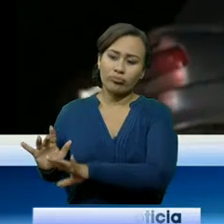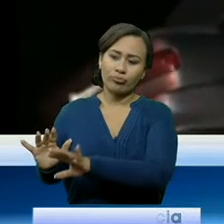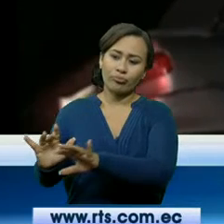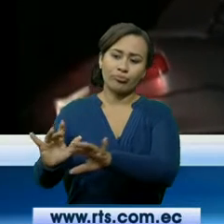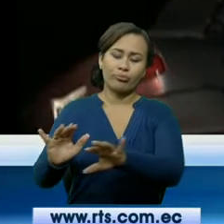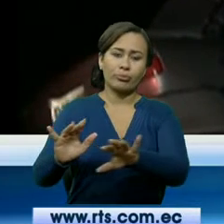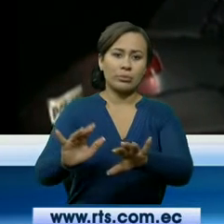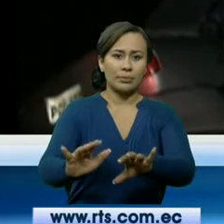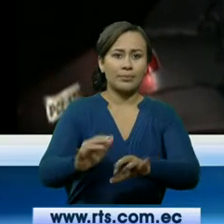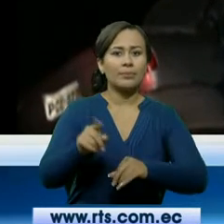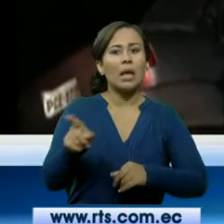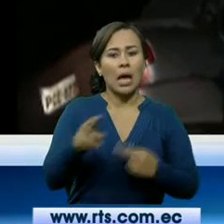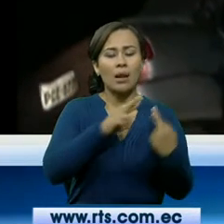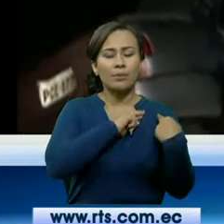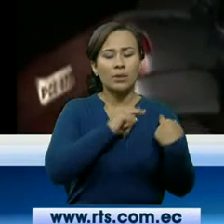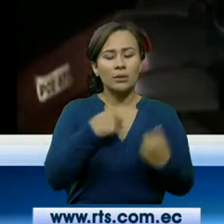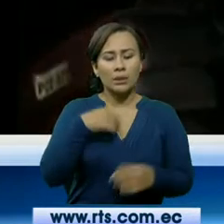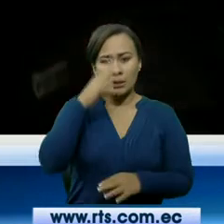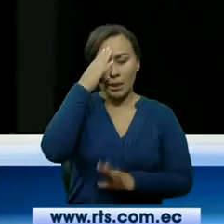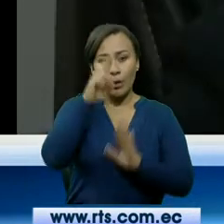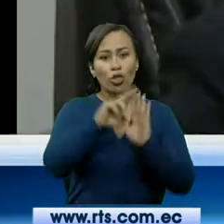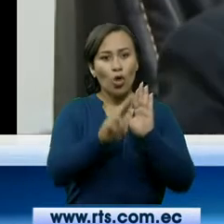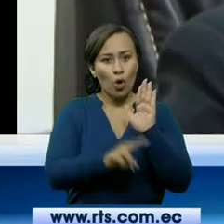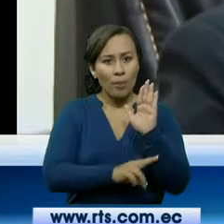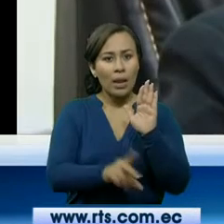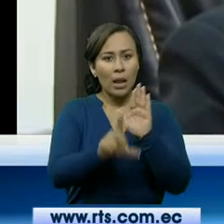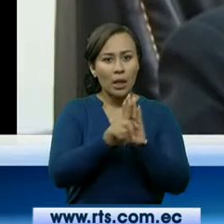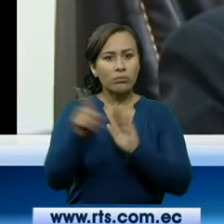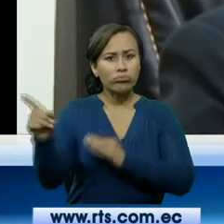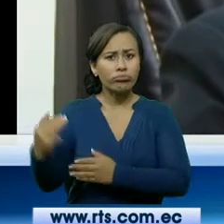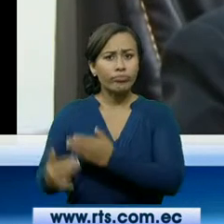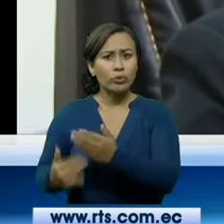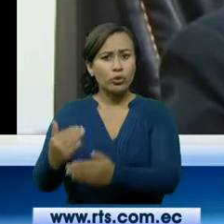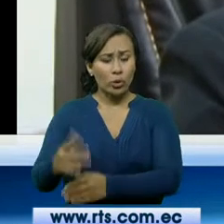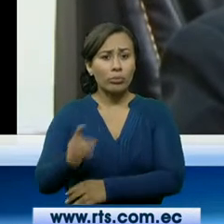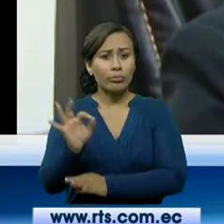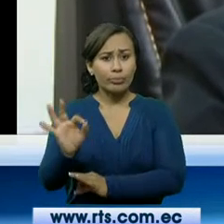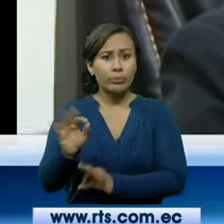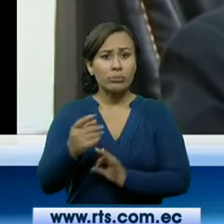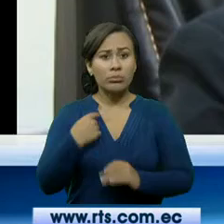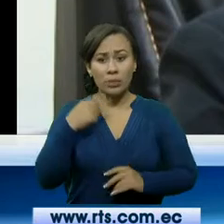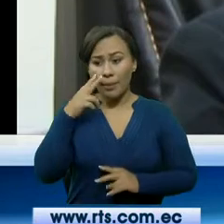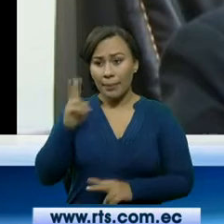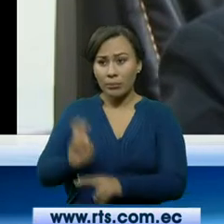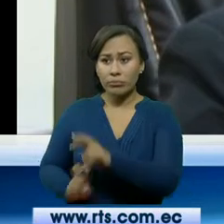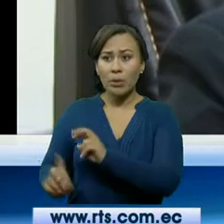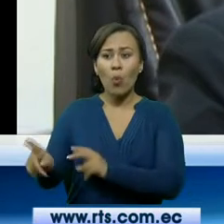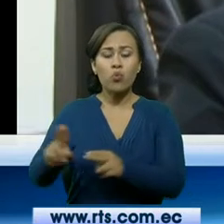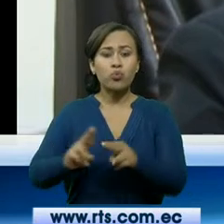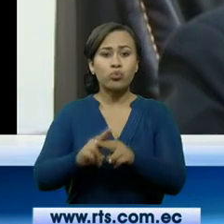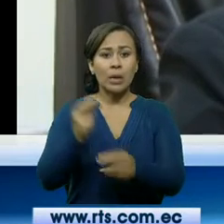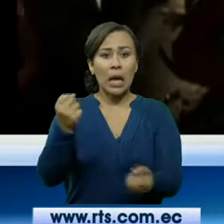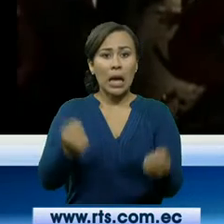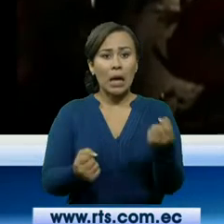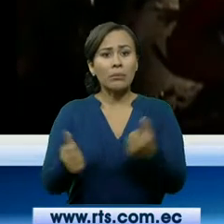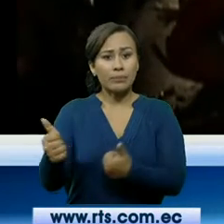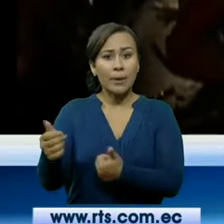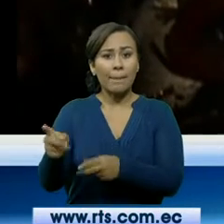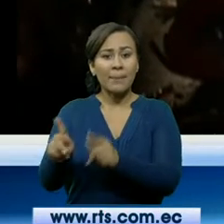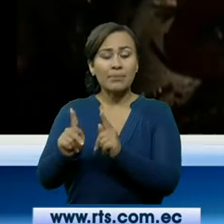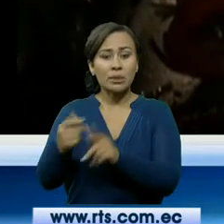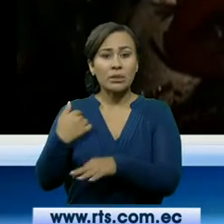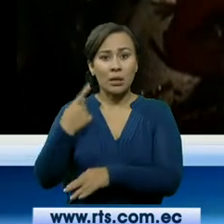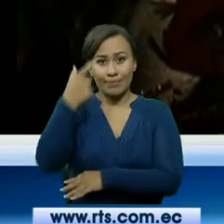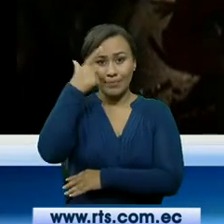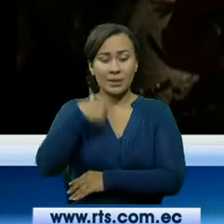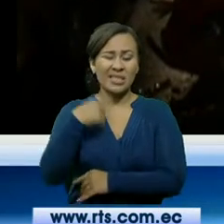toda, responde a las normas legales, a los procedimientos, a los parámetros para la utilización de nuestros vehículos. El bombero que